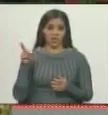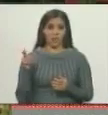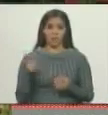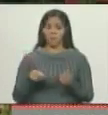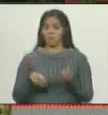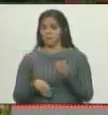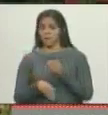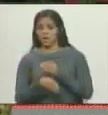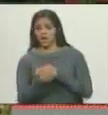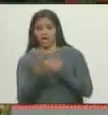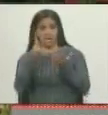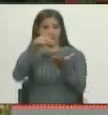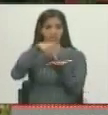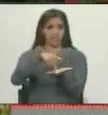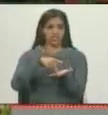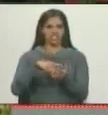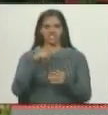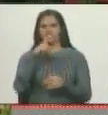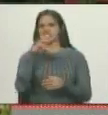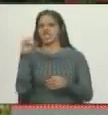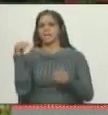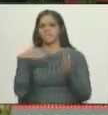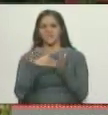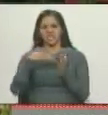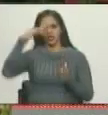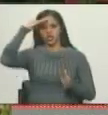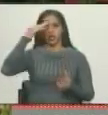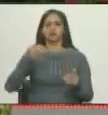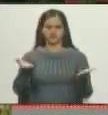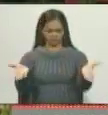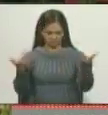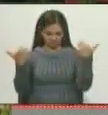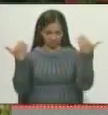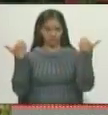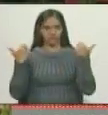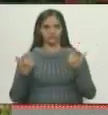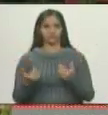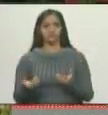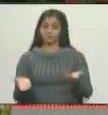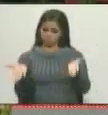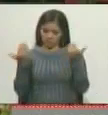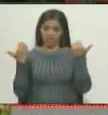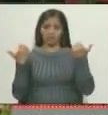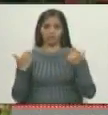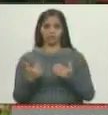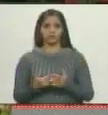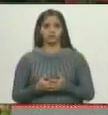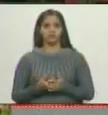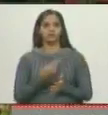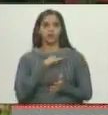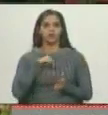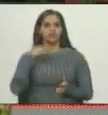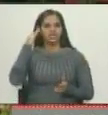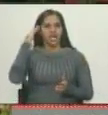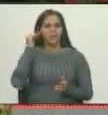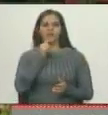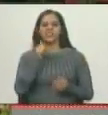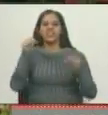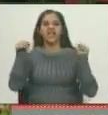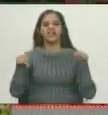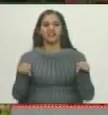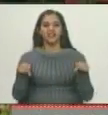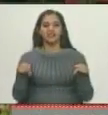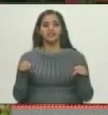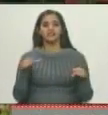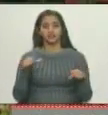acá 100.000 soldados, mándenlo, mándenlo. Nosotros sabemos quiénes aquí son